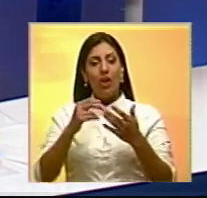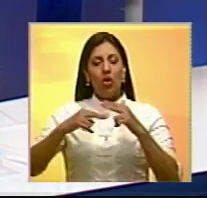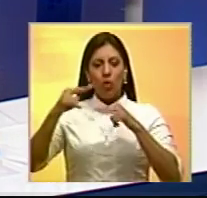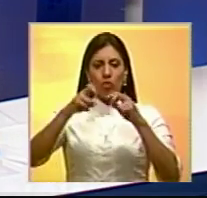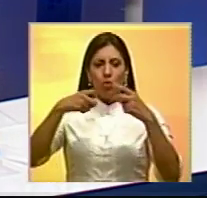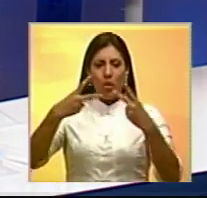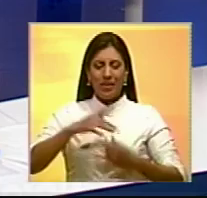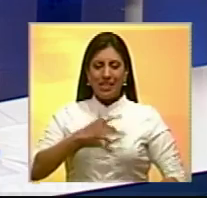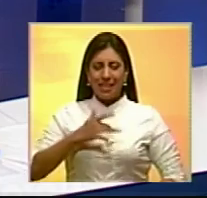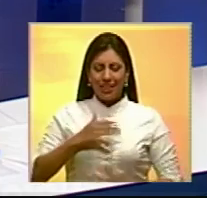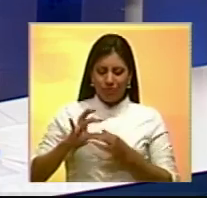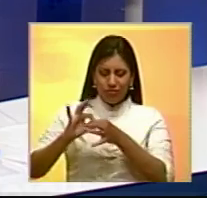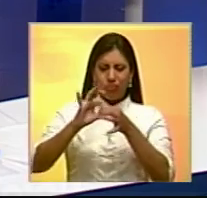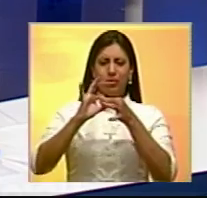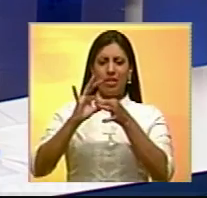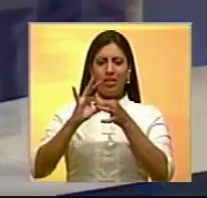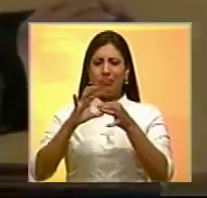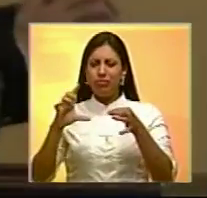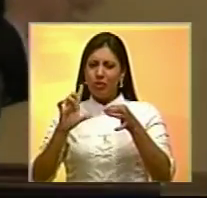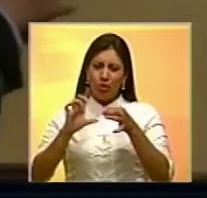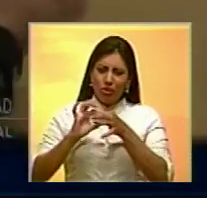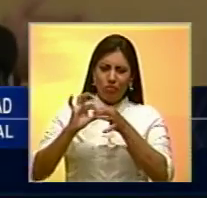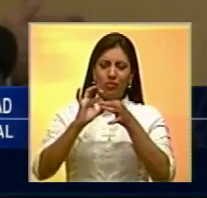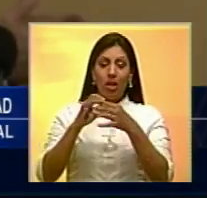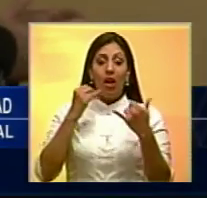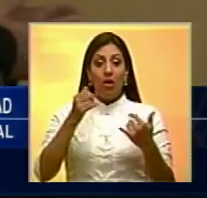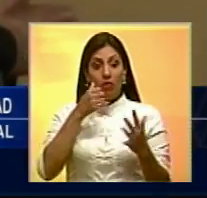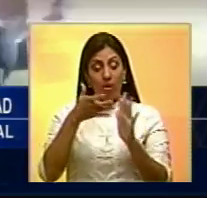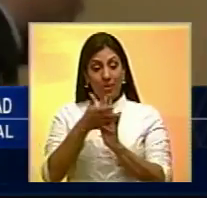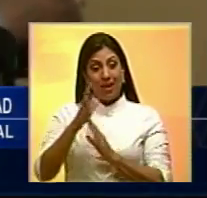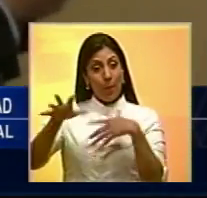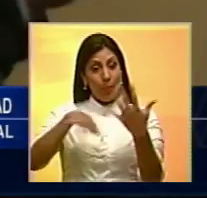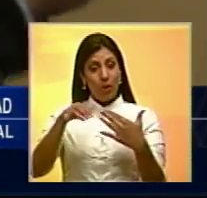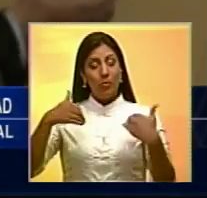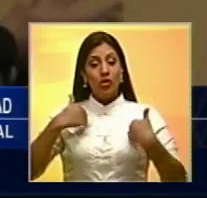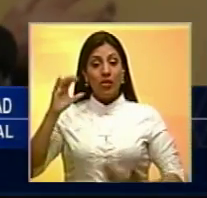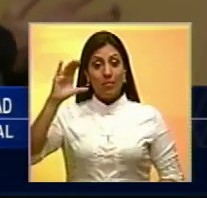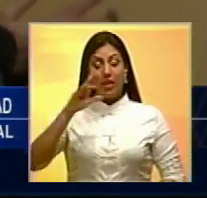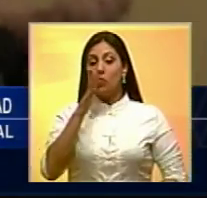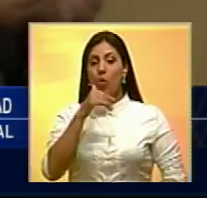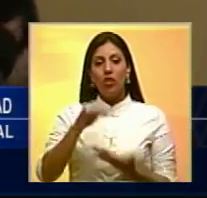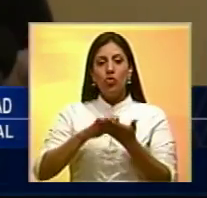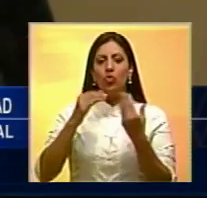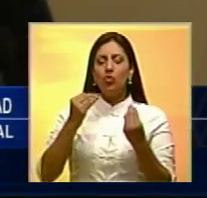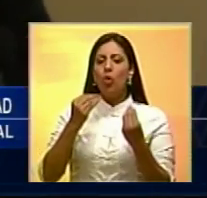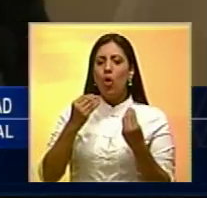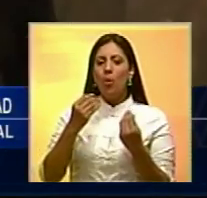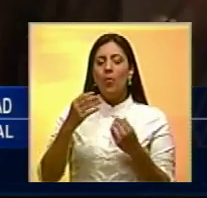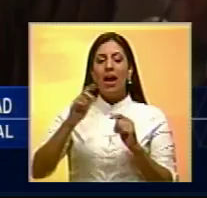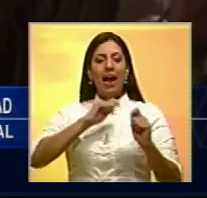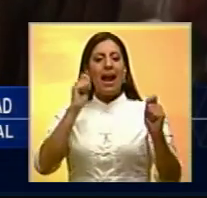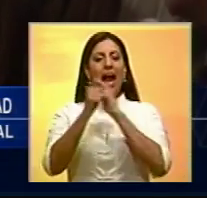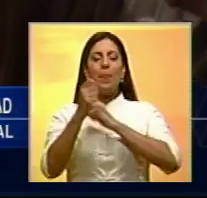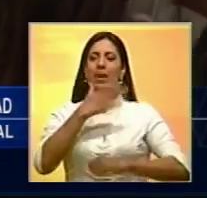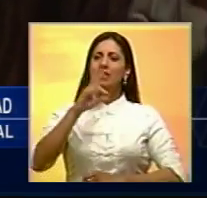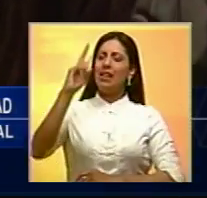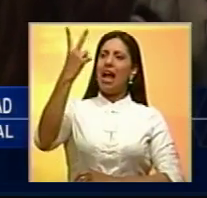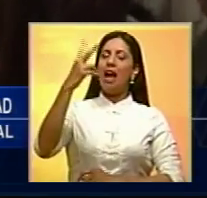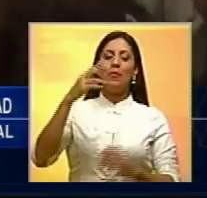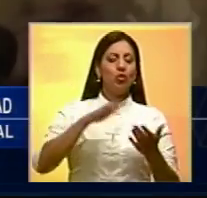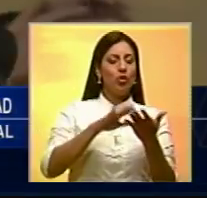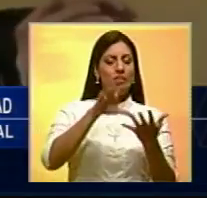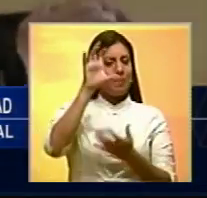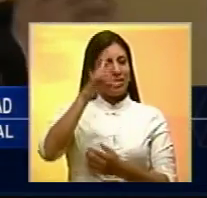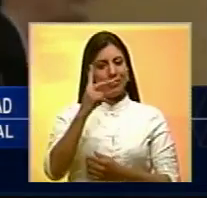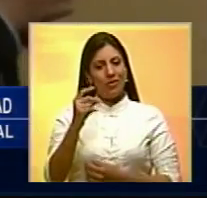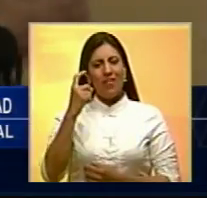reconstruir el sentimiento de unidad nacional. Fernández destacó que la crisis de un país no se resuelve simplemente con el cambio de un presidente,